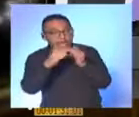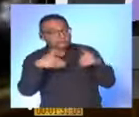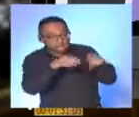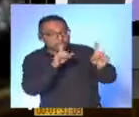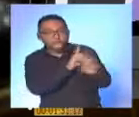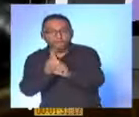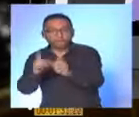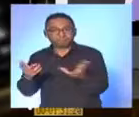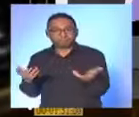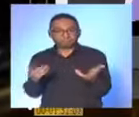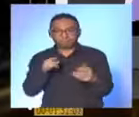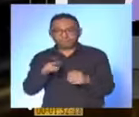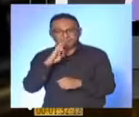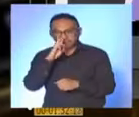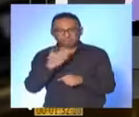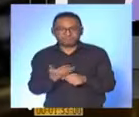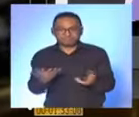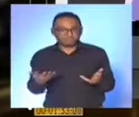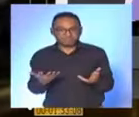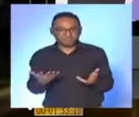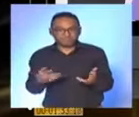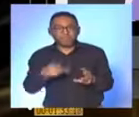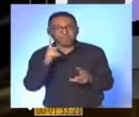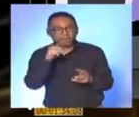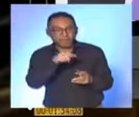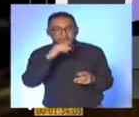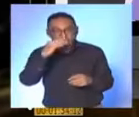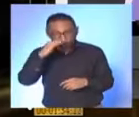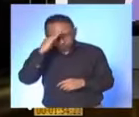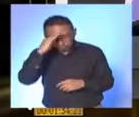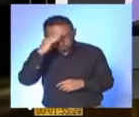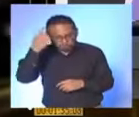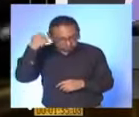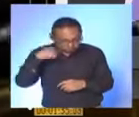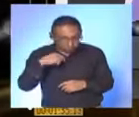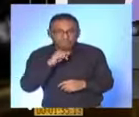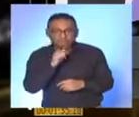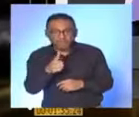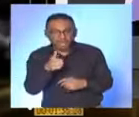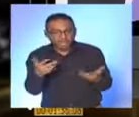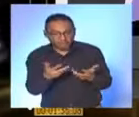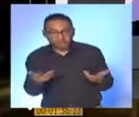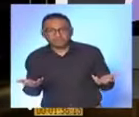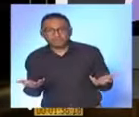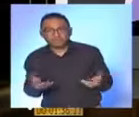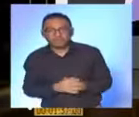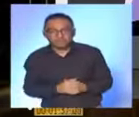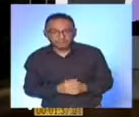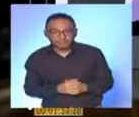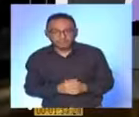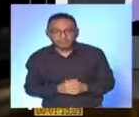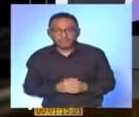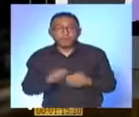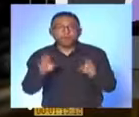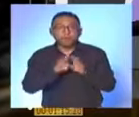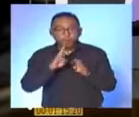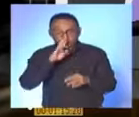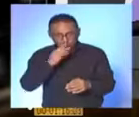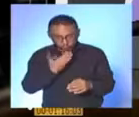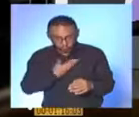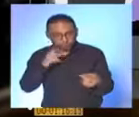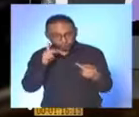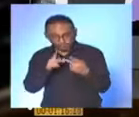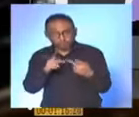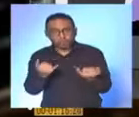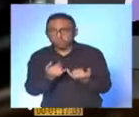ser irresponsable y no tomar conciencia de lo que tenemos que hacer. Es no tomar parte en la corresponsabilidad.